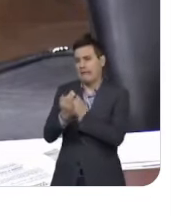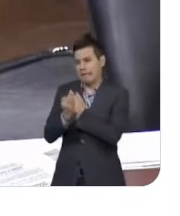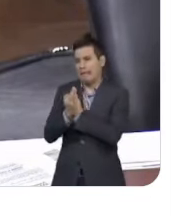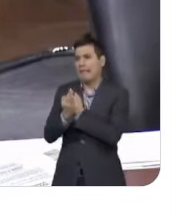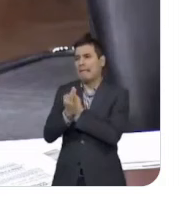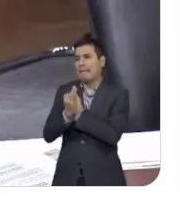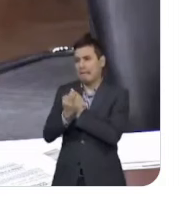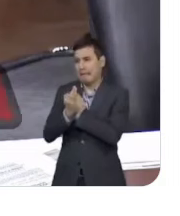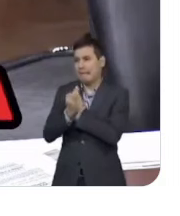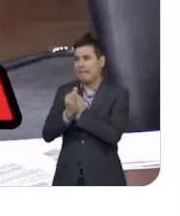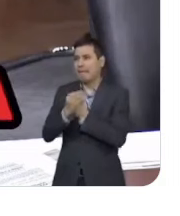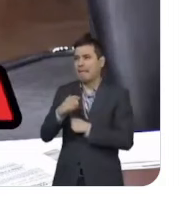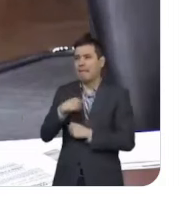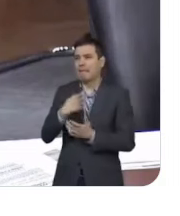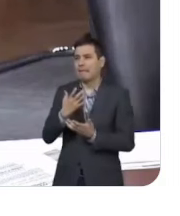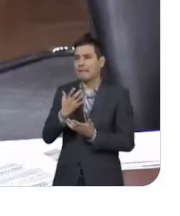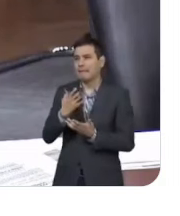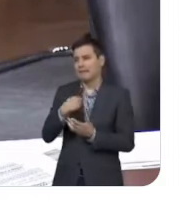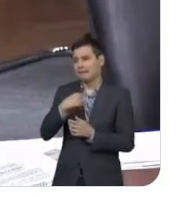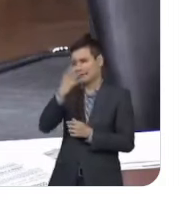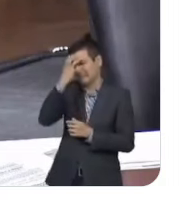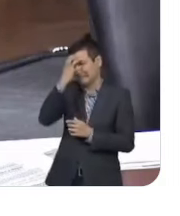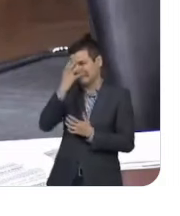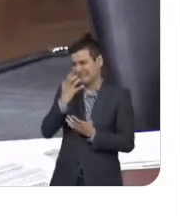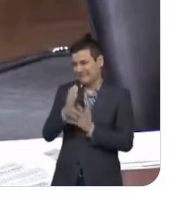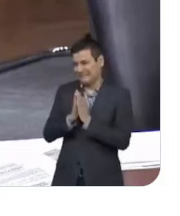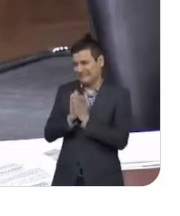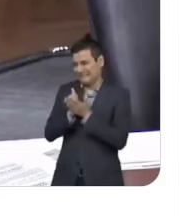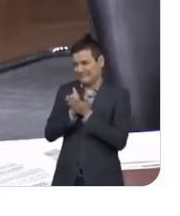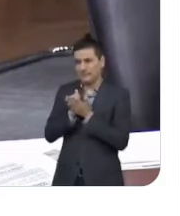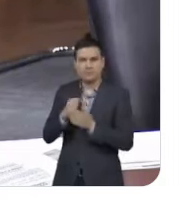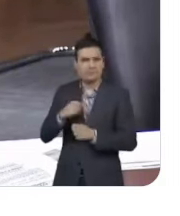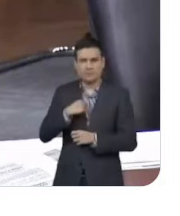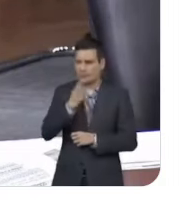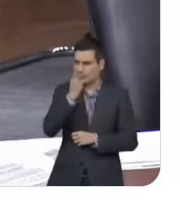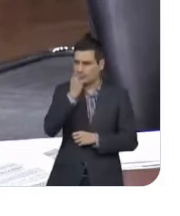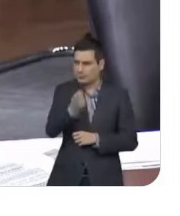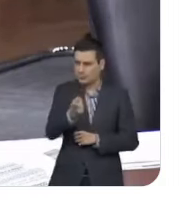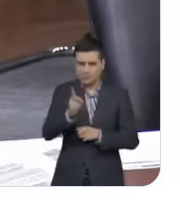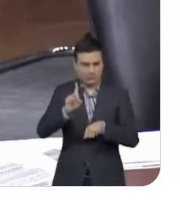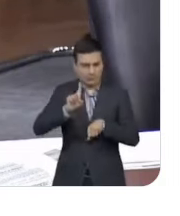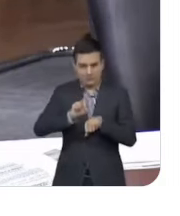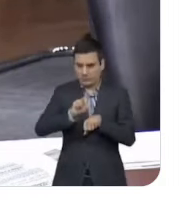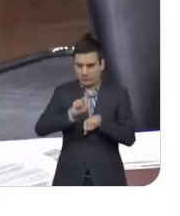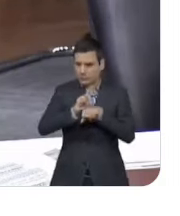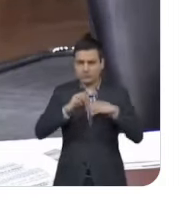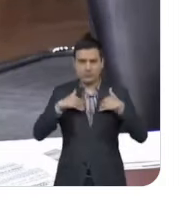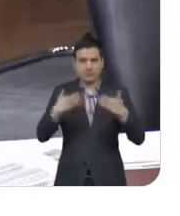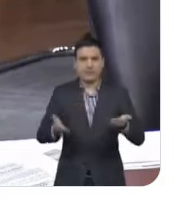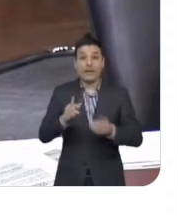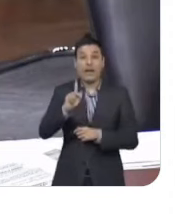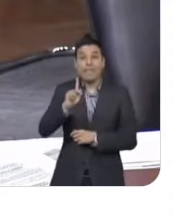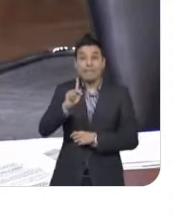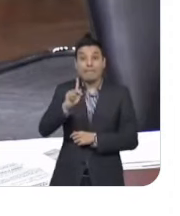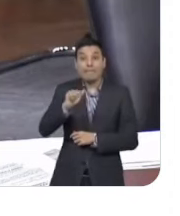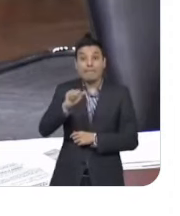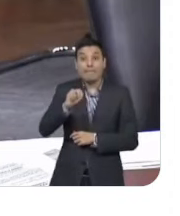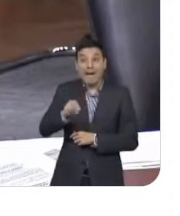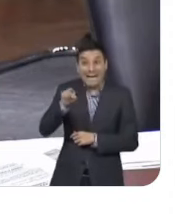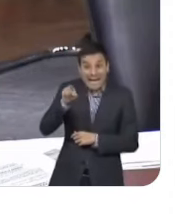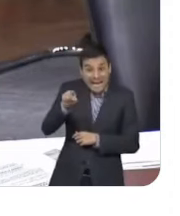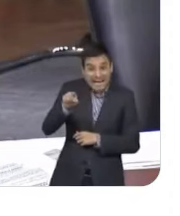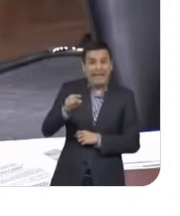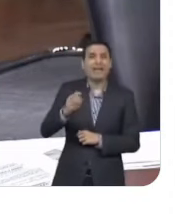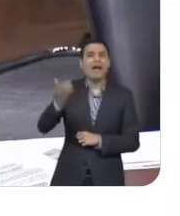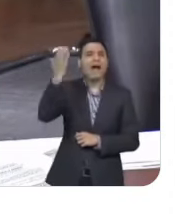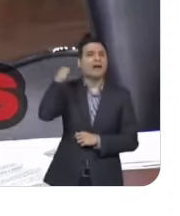noticias y politiquero Tv activen la campanita apóyennos con su like compartan el video en su redes sociales y escriban sus